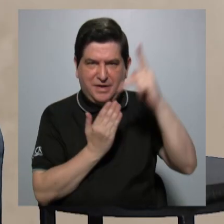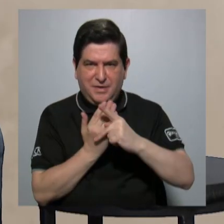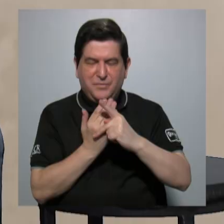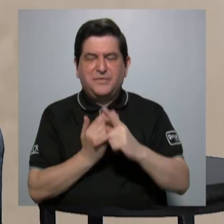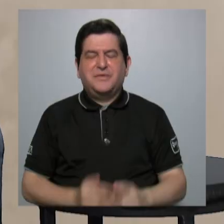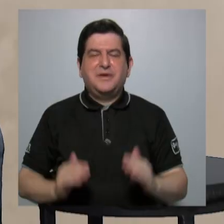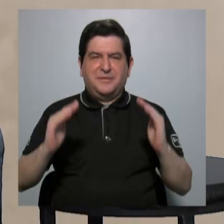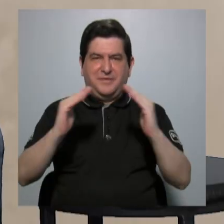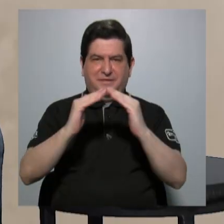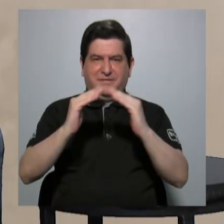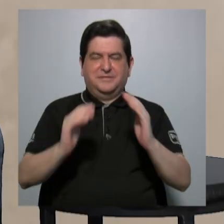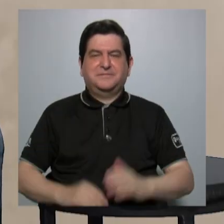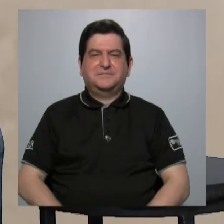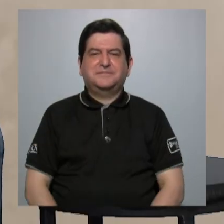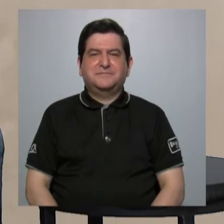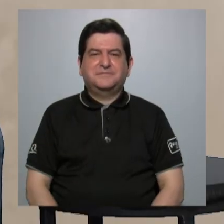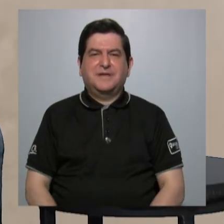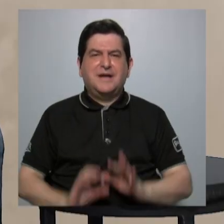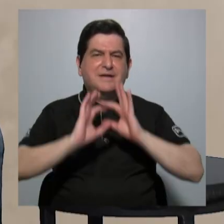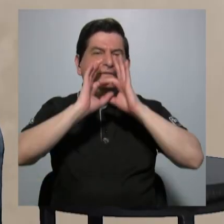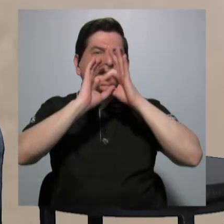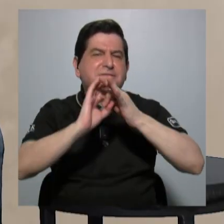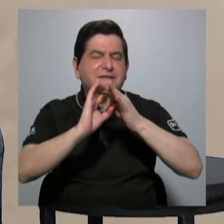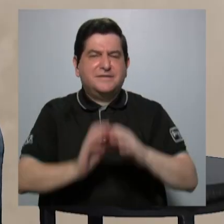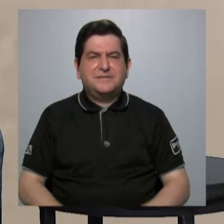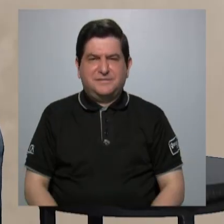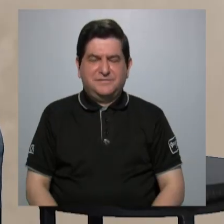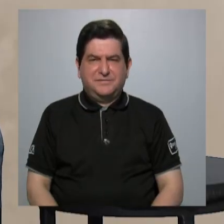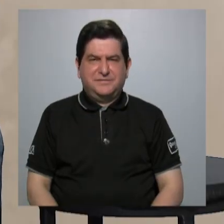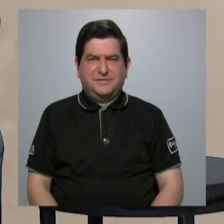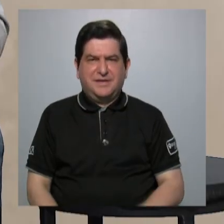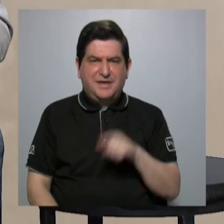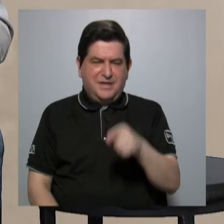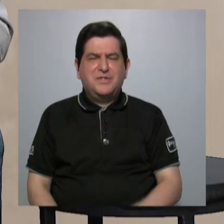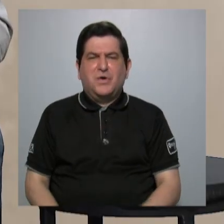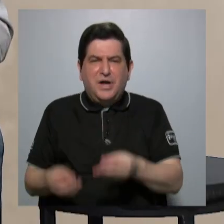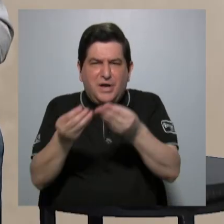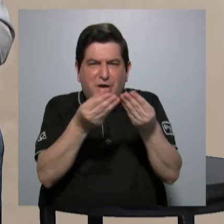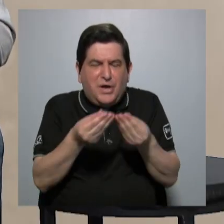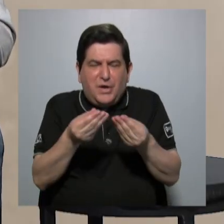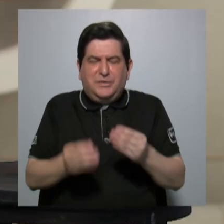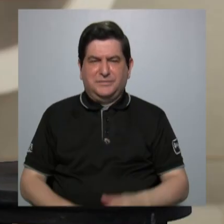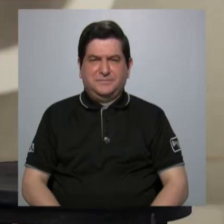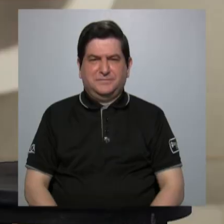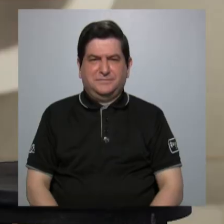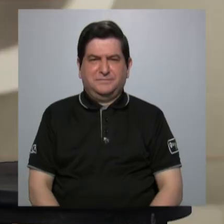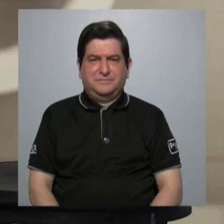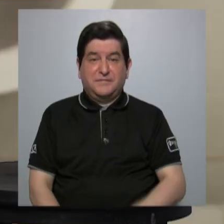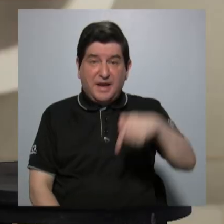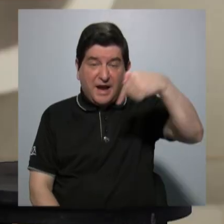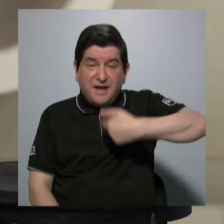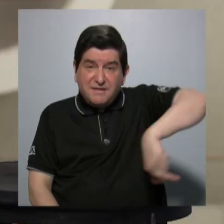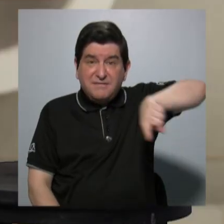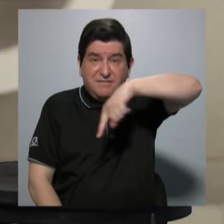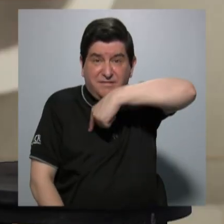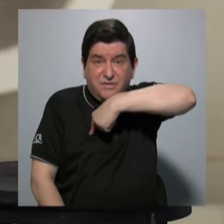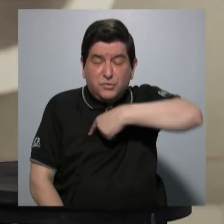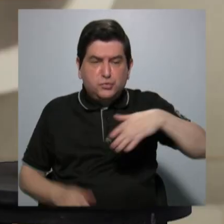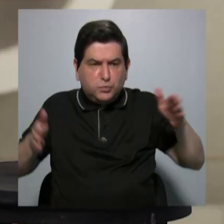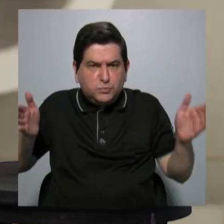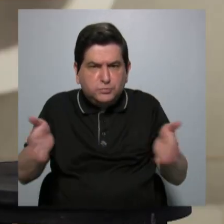viendo en sus hogares con respecto al desecho de residuos. Sí, aquí lo que